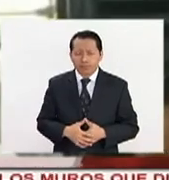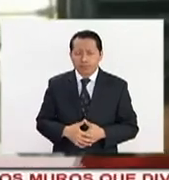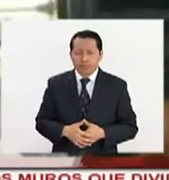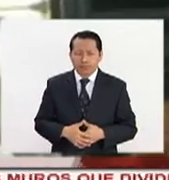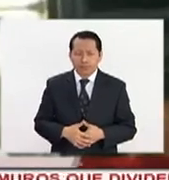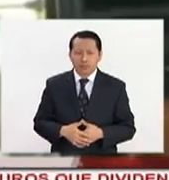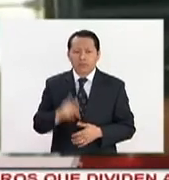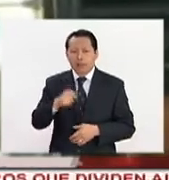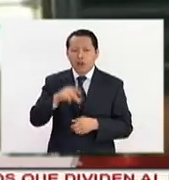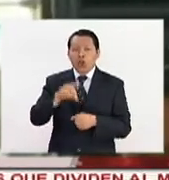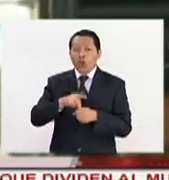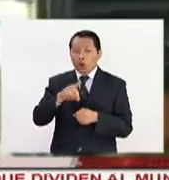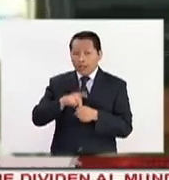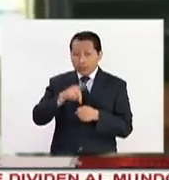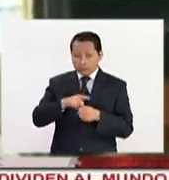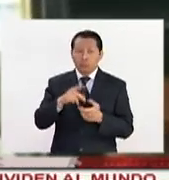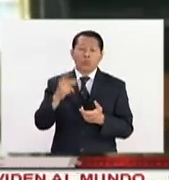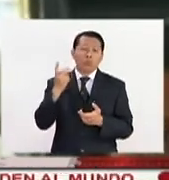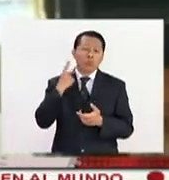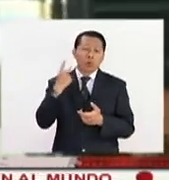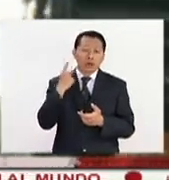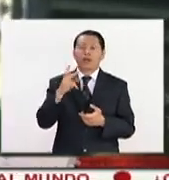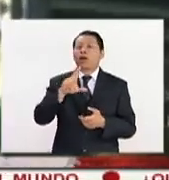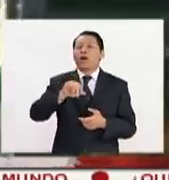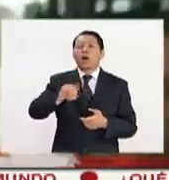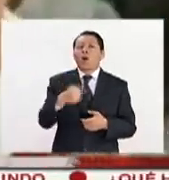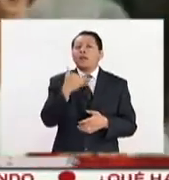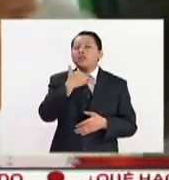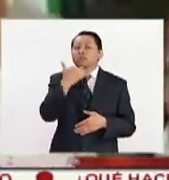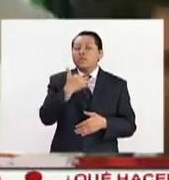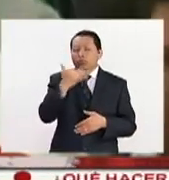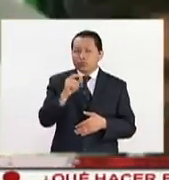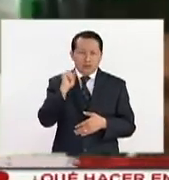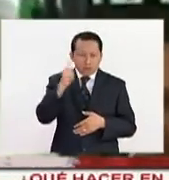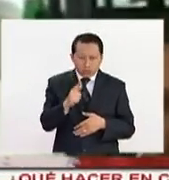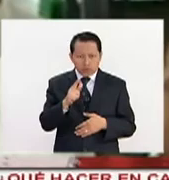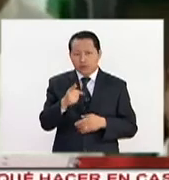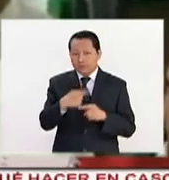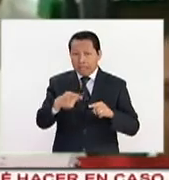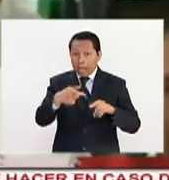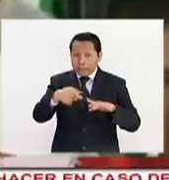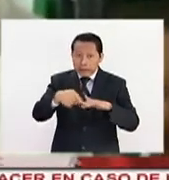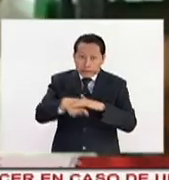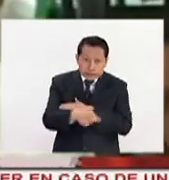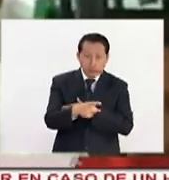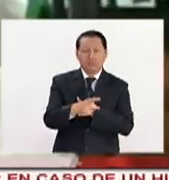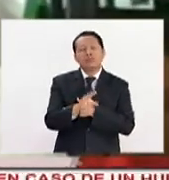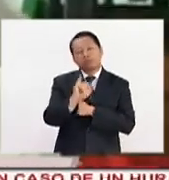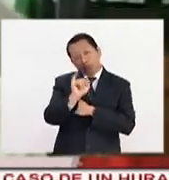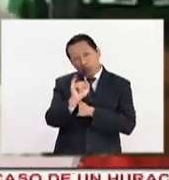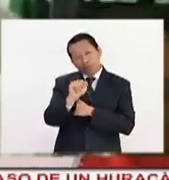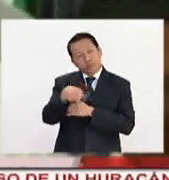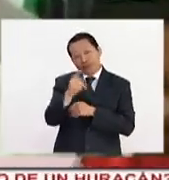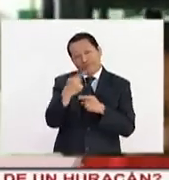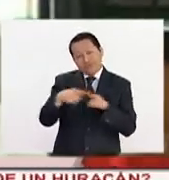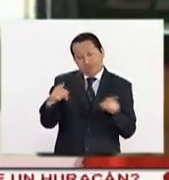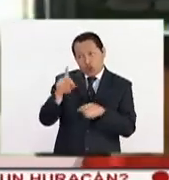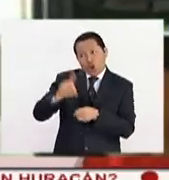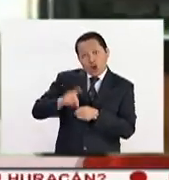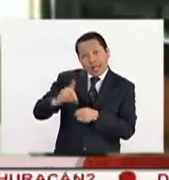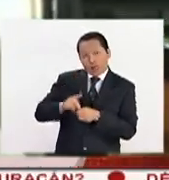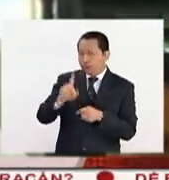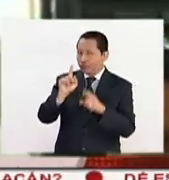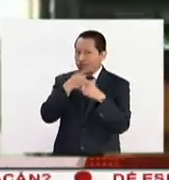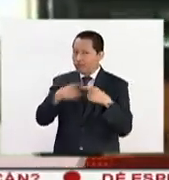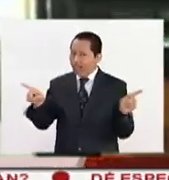Las donaciones políticas no son un delito. Los sobornos son un delito, eso hay que separarlo. Las donaciones políticas no son